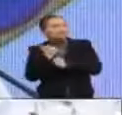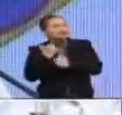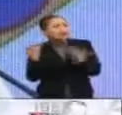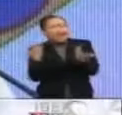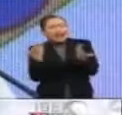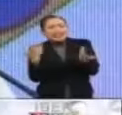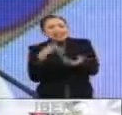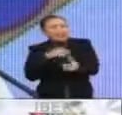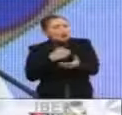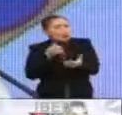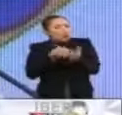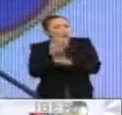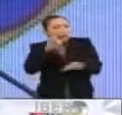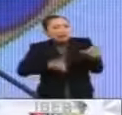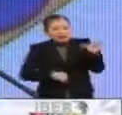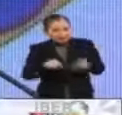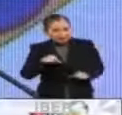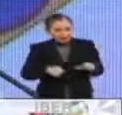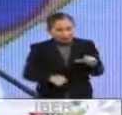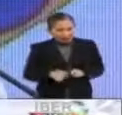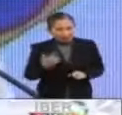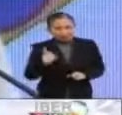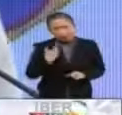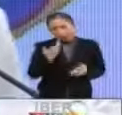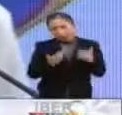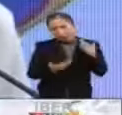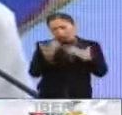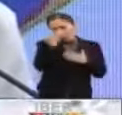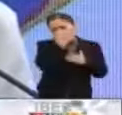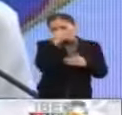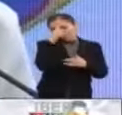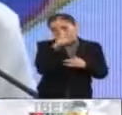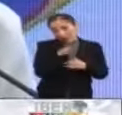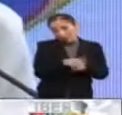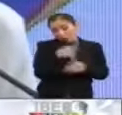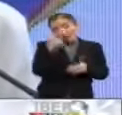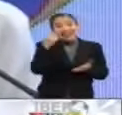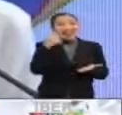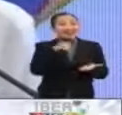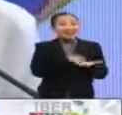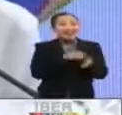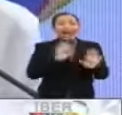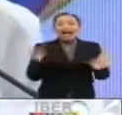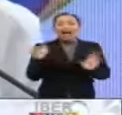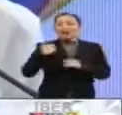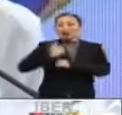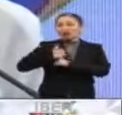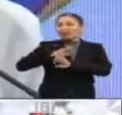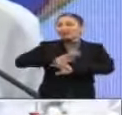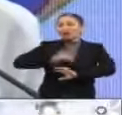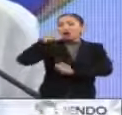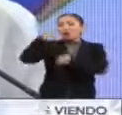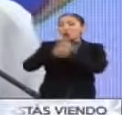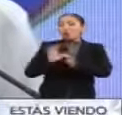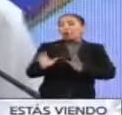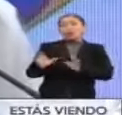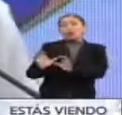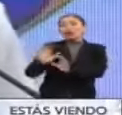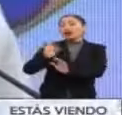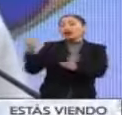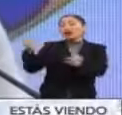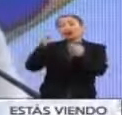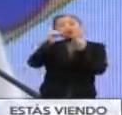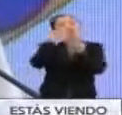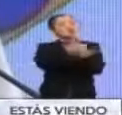Armadas. A mí me parece que en ocasiones en México creemos que nuestras Fuerzas Armadas son las únicas que